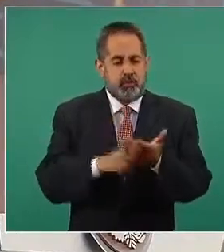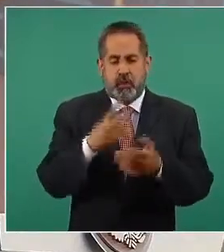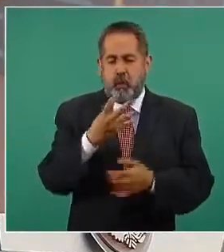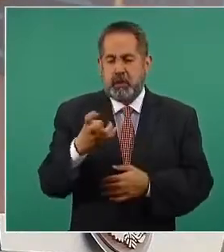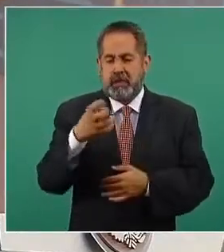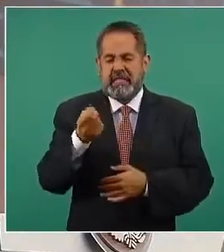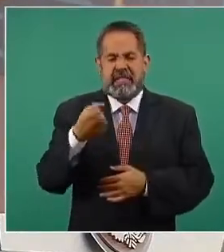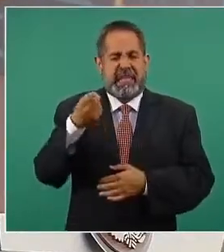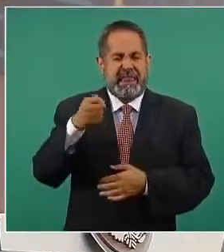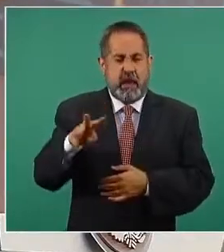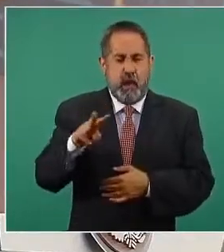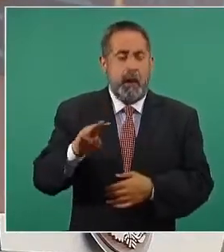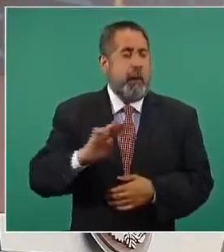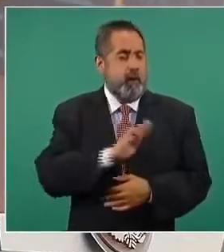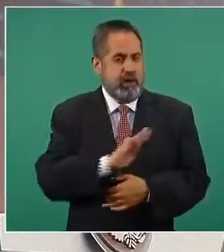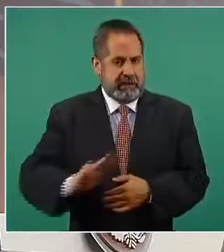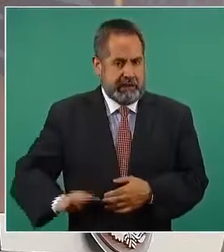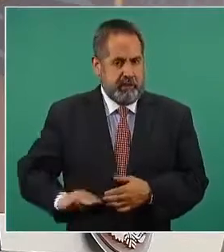2.469 municipios de México,